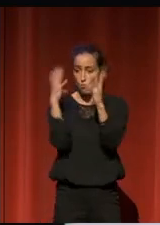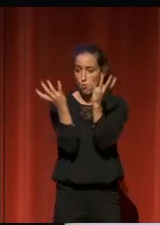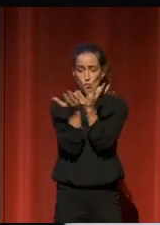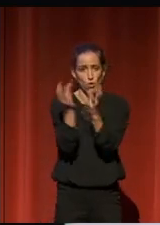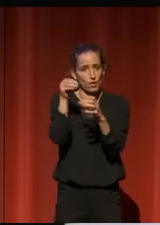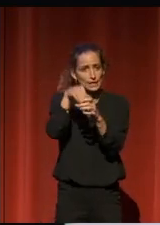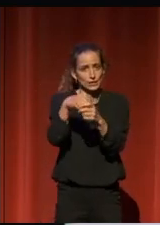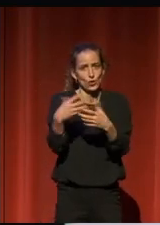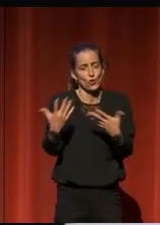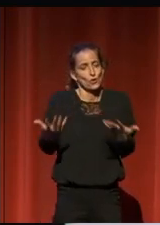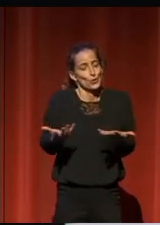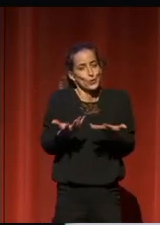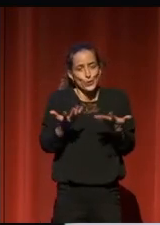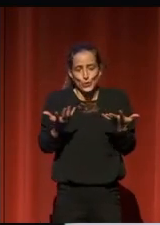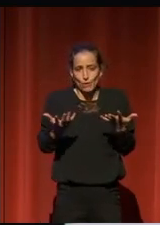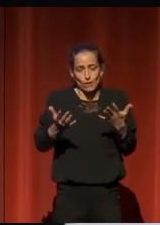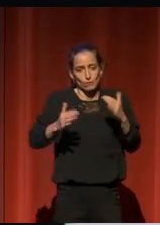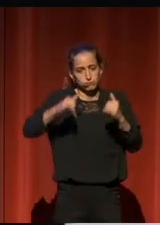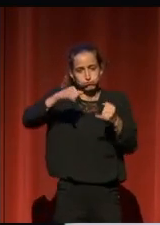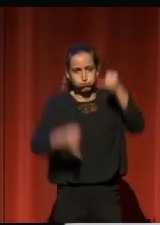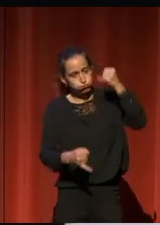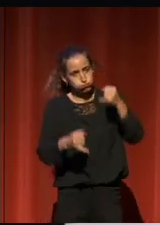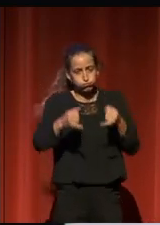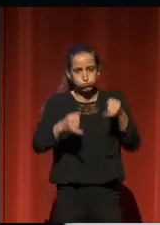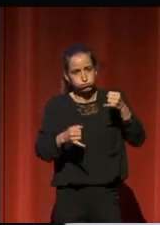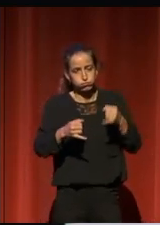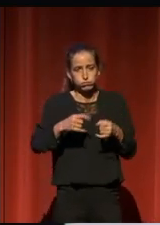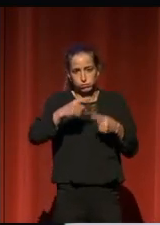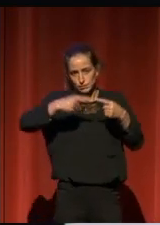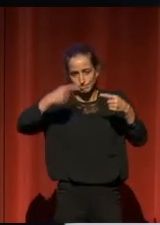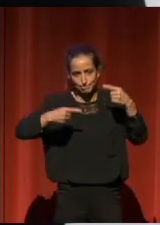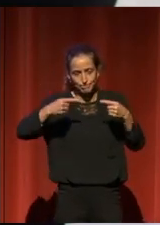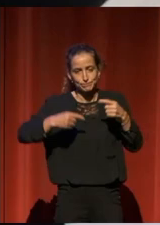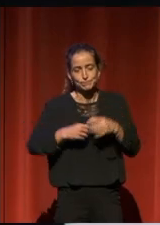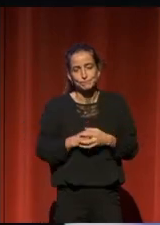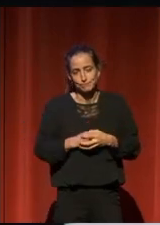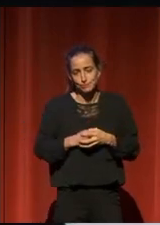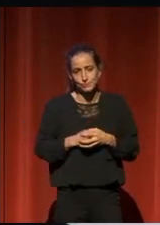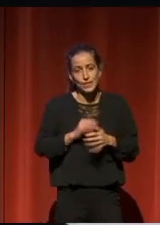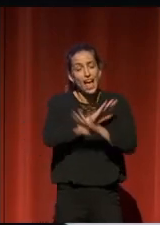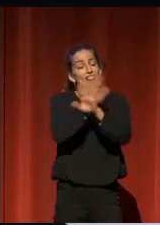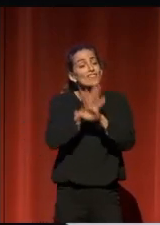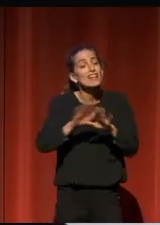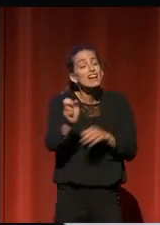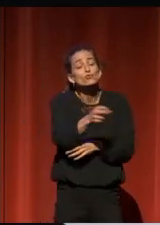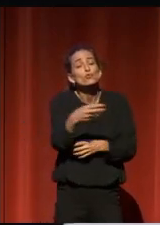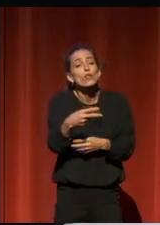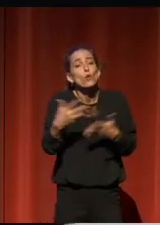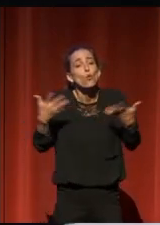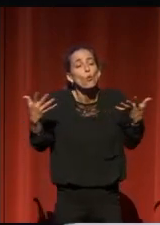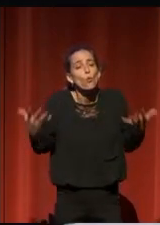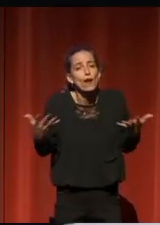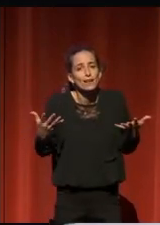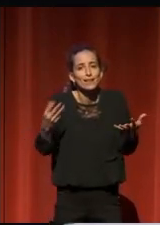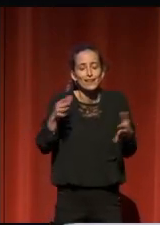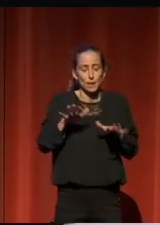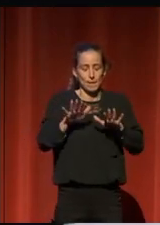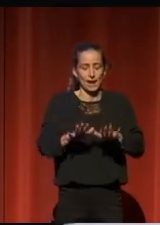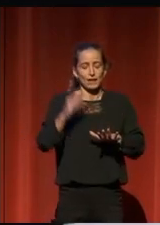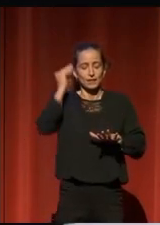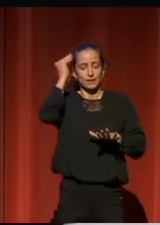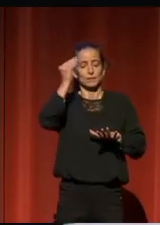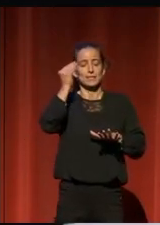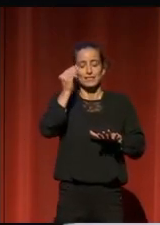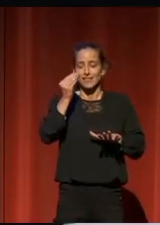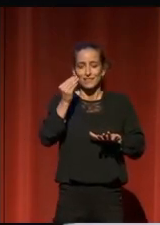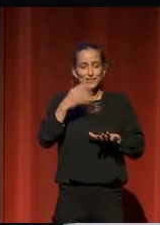fondo inconsistente y frágil, apresurado, que no puede detenerse a pensar por lo que